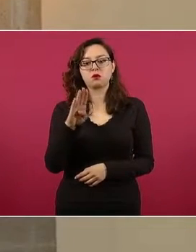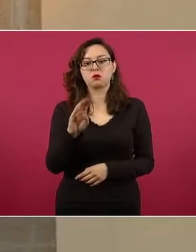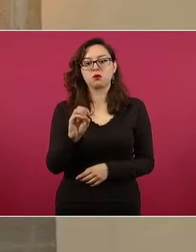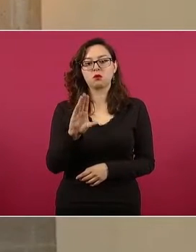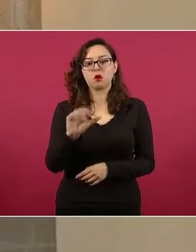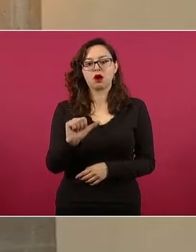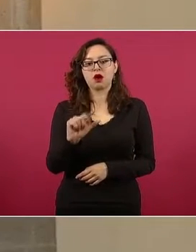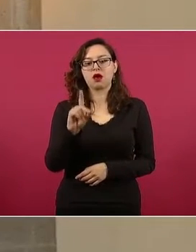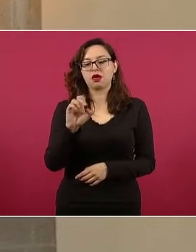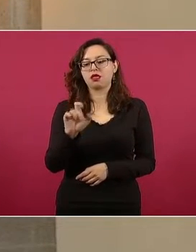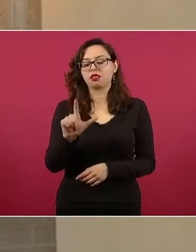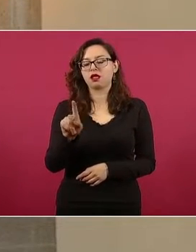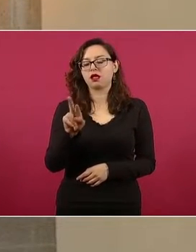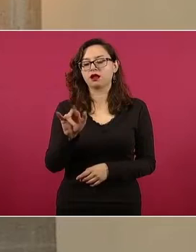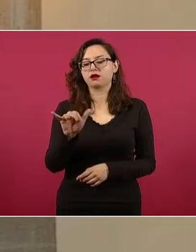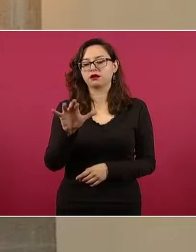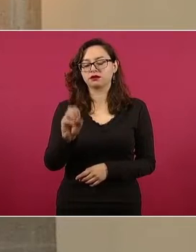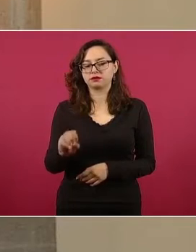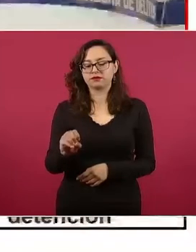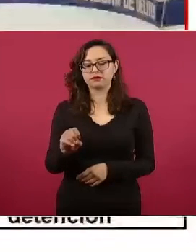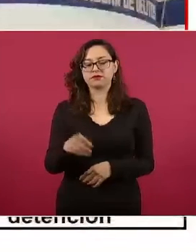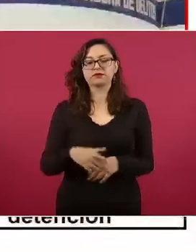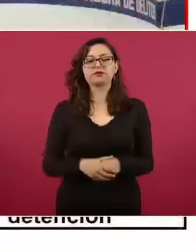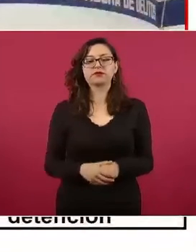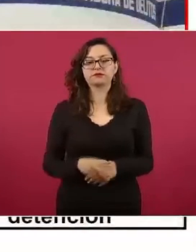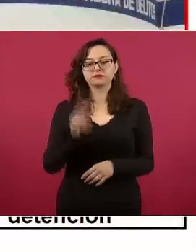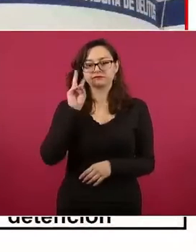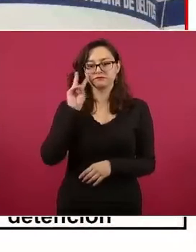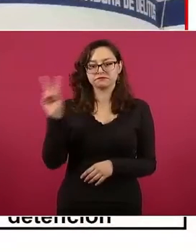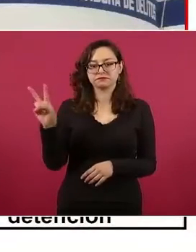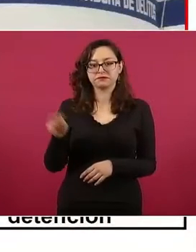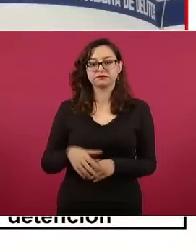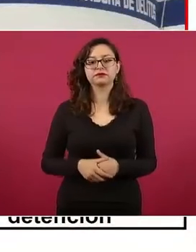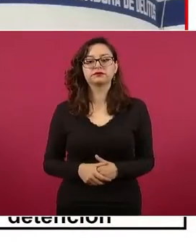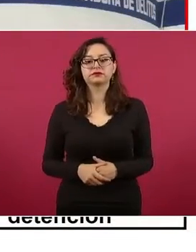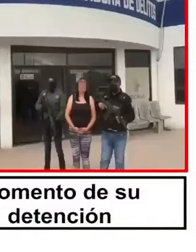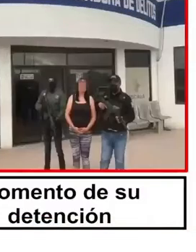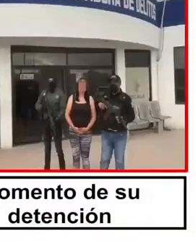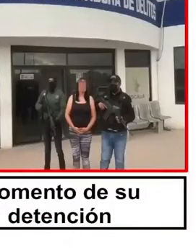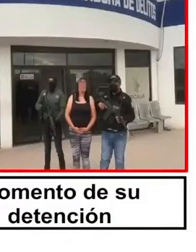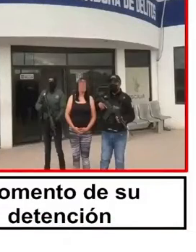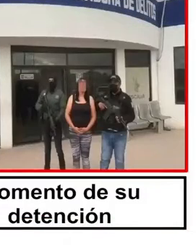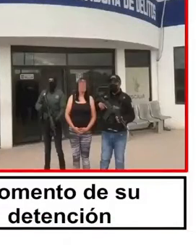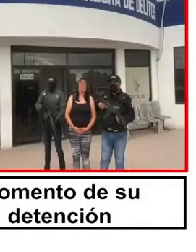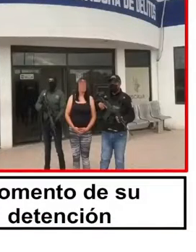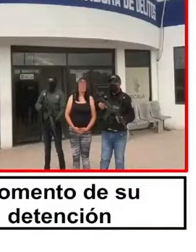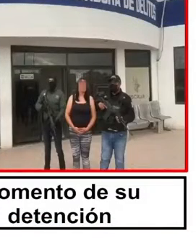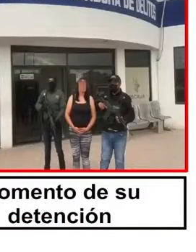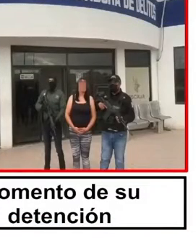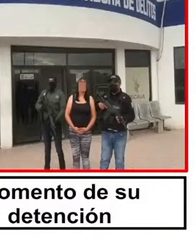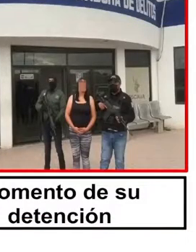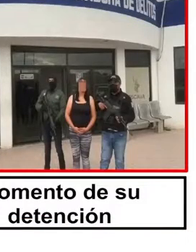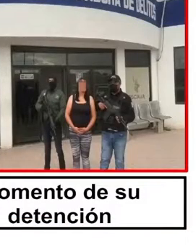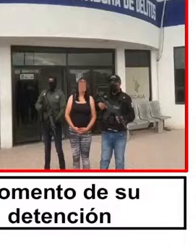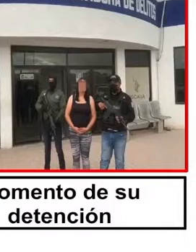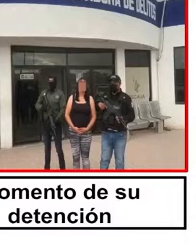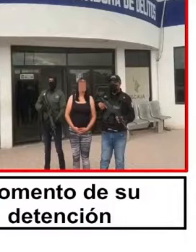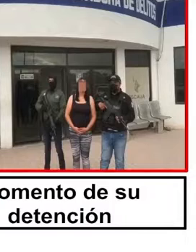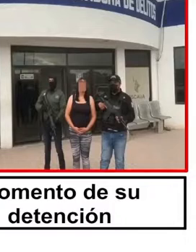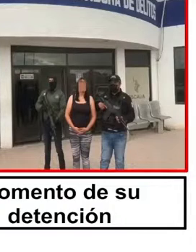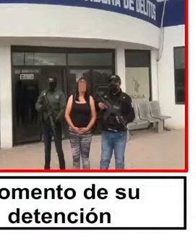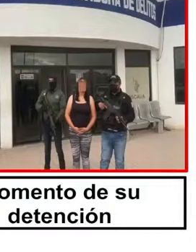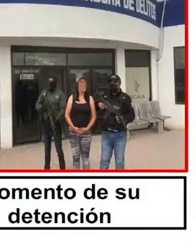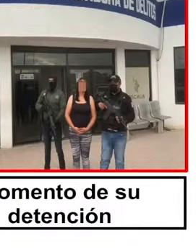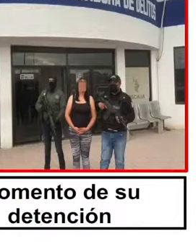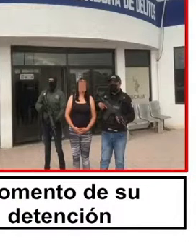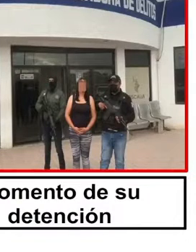cuando fueron encontrados sin vida siete personas, tres mujeres y cuatro hombres,